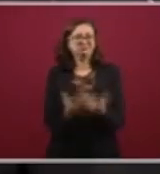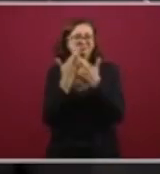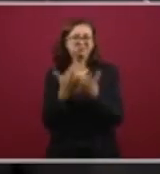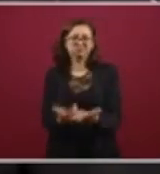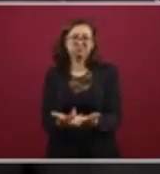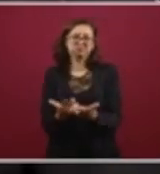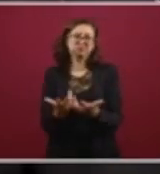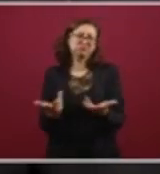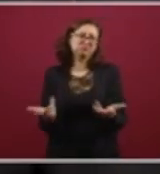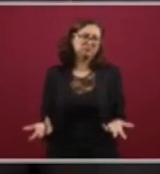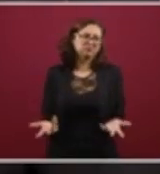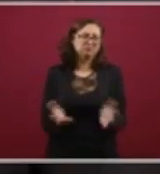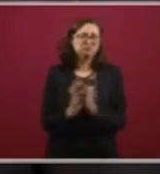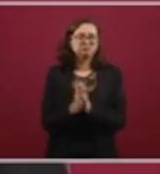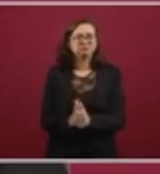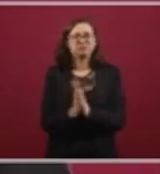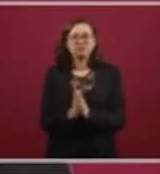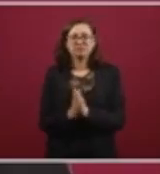hay